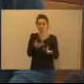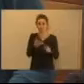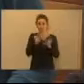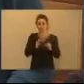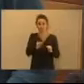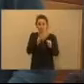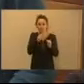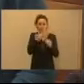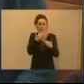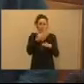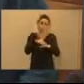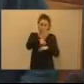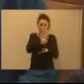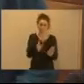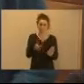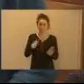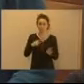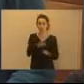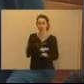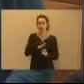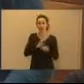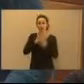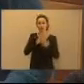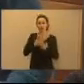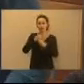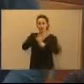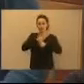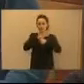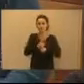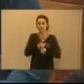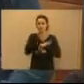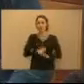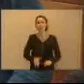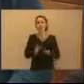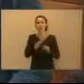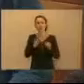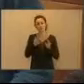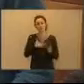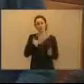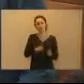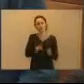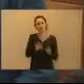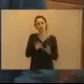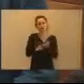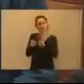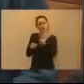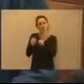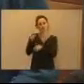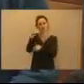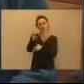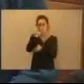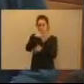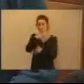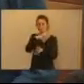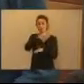En este estudio, desarrollado en la comarca de la Sidra, se apunta que estos insectos podrían estar adaptando su dieta. Esto es, se han encontrado indicios de que podrían